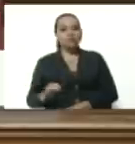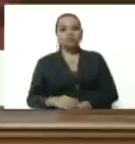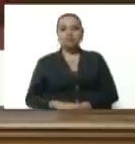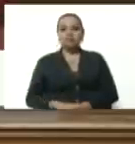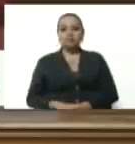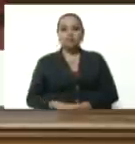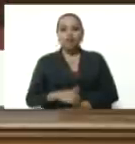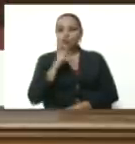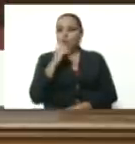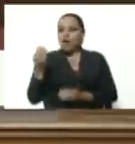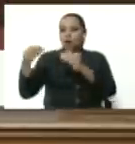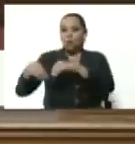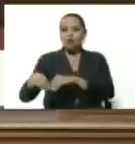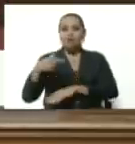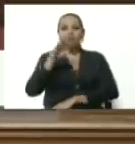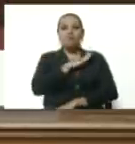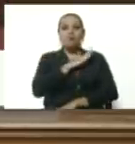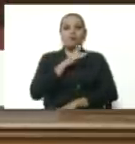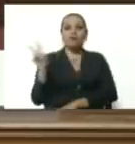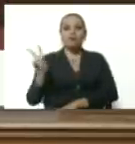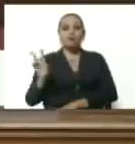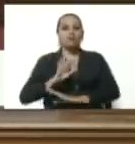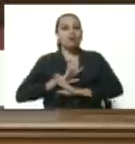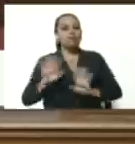Eso no se negocia.